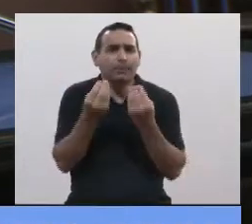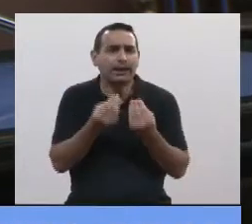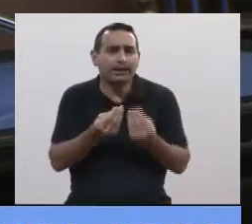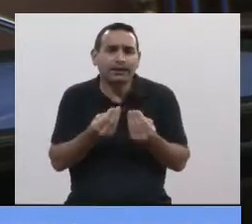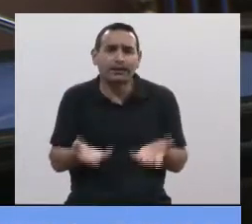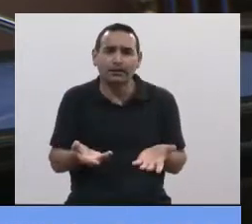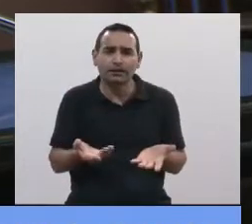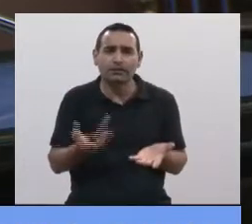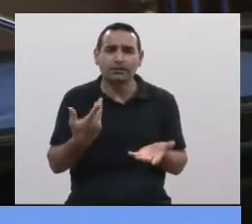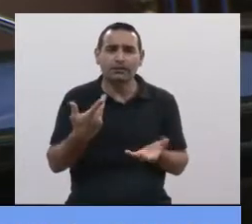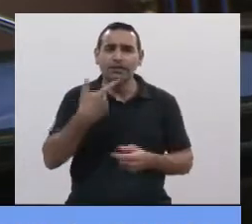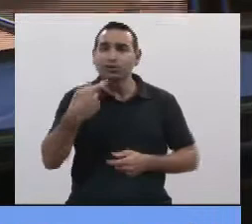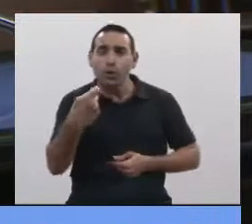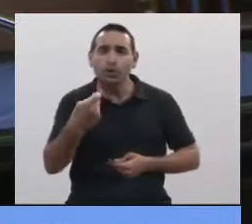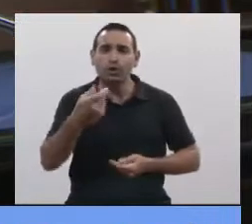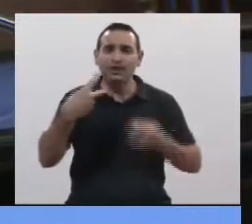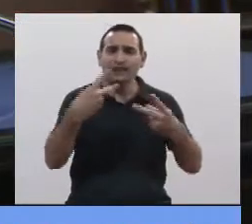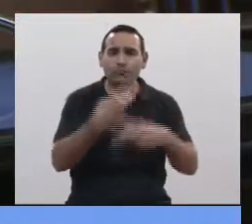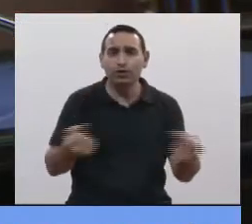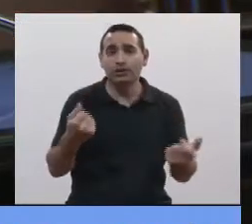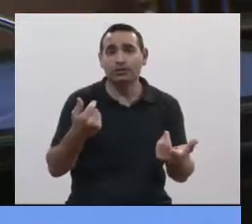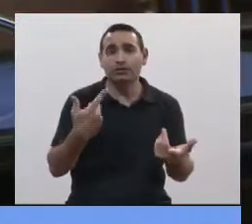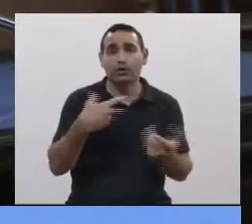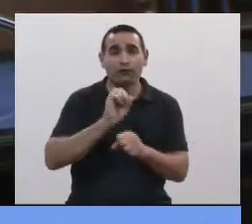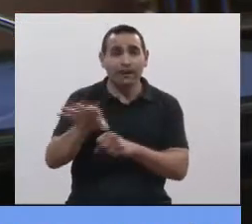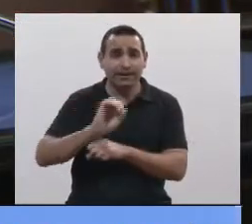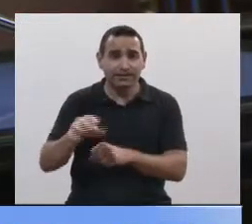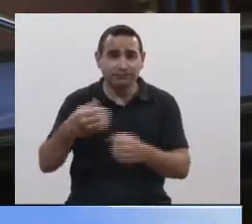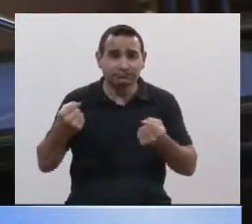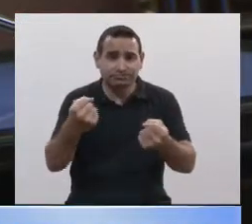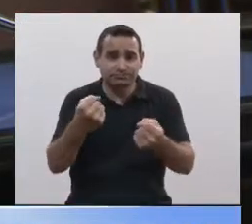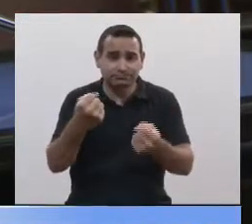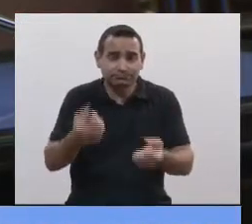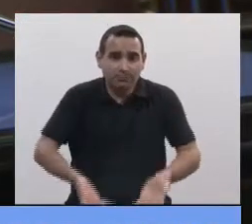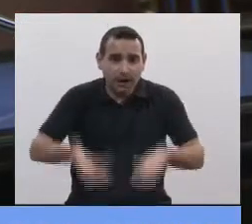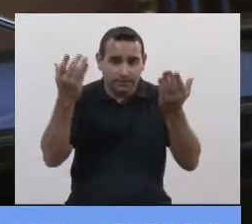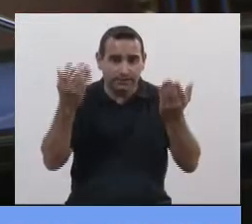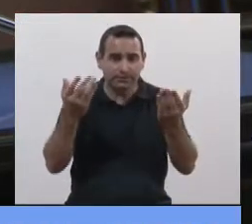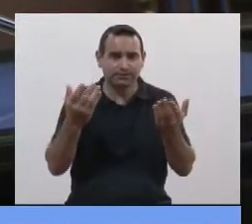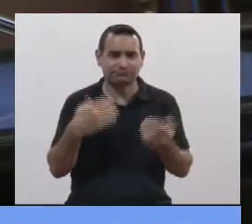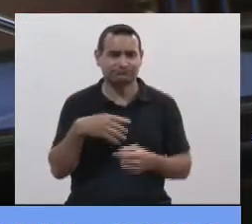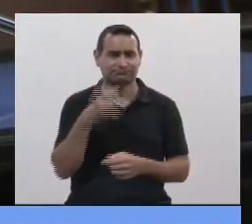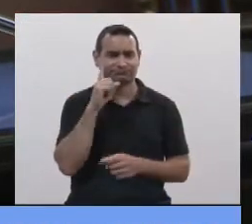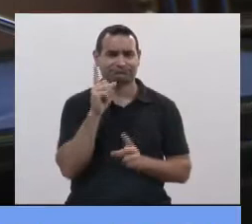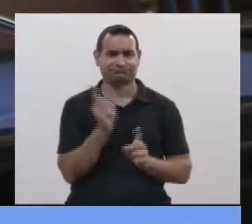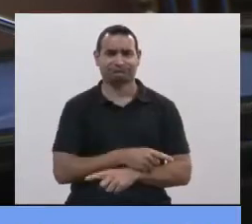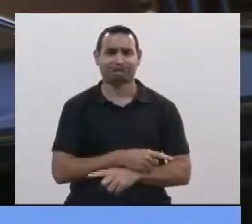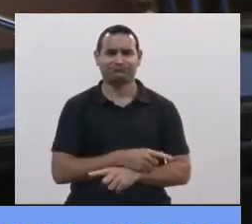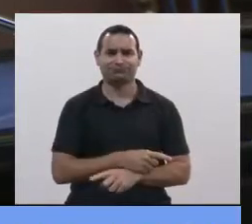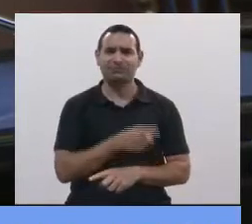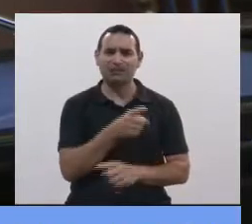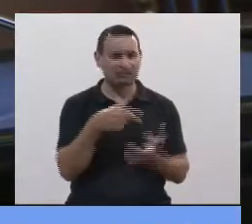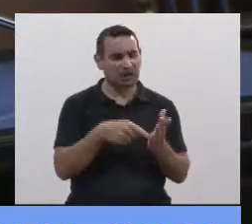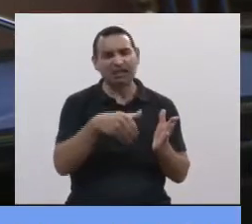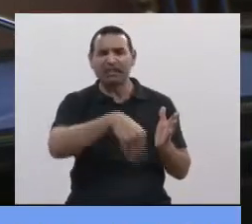póliza de transporte. Va a subir los fletes. Es increíble que esto se haya dejado